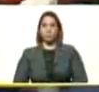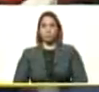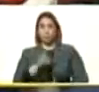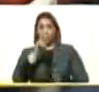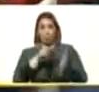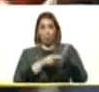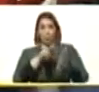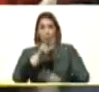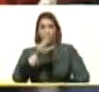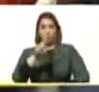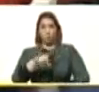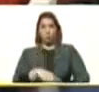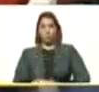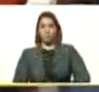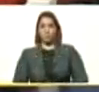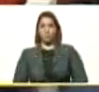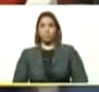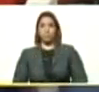...2021...